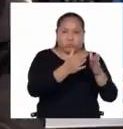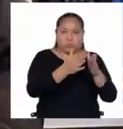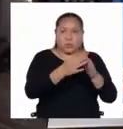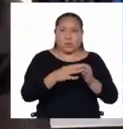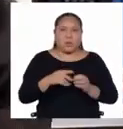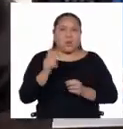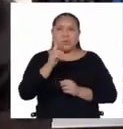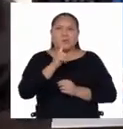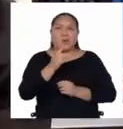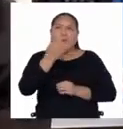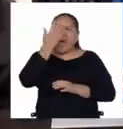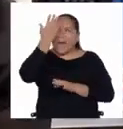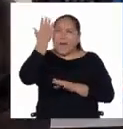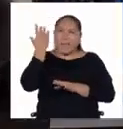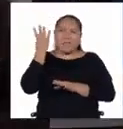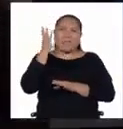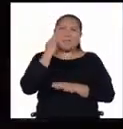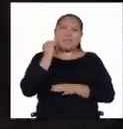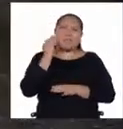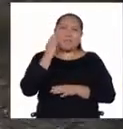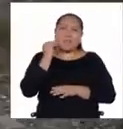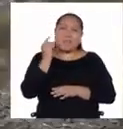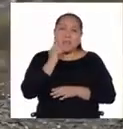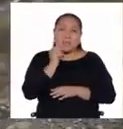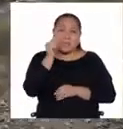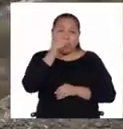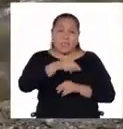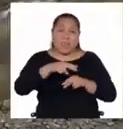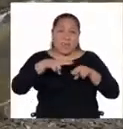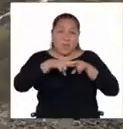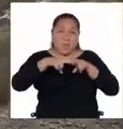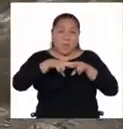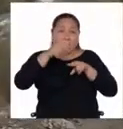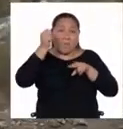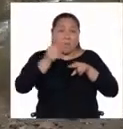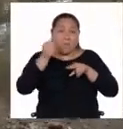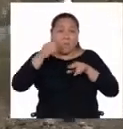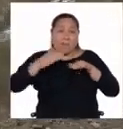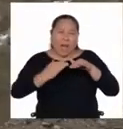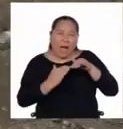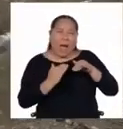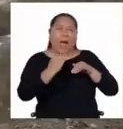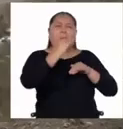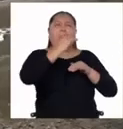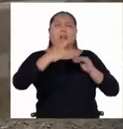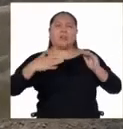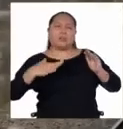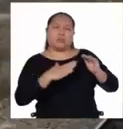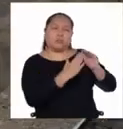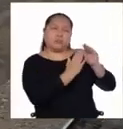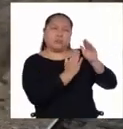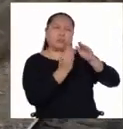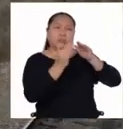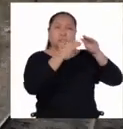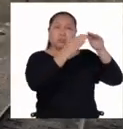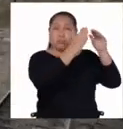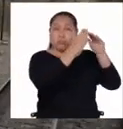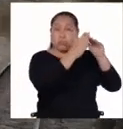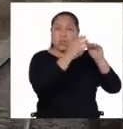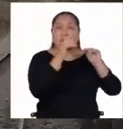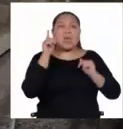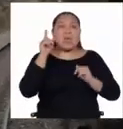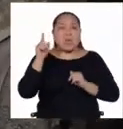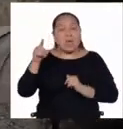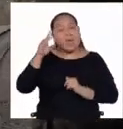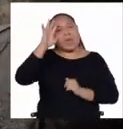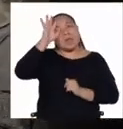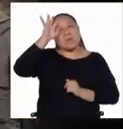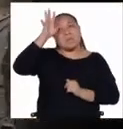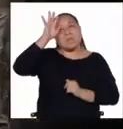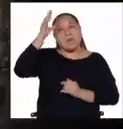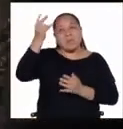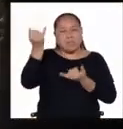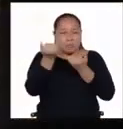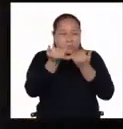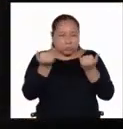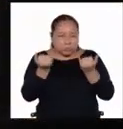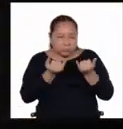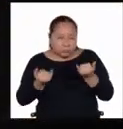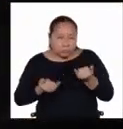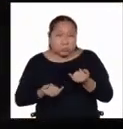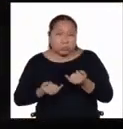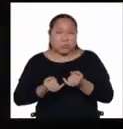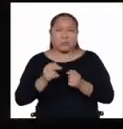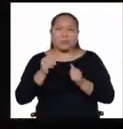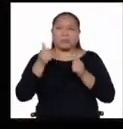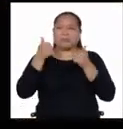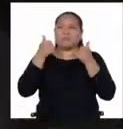experiencias de ferrocarriles de altura. Y él entonces hace diseños que hasta ahora son un elogio en la historia de la